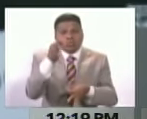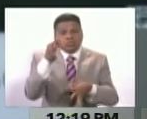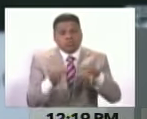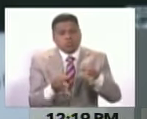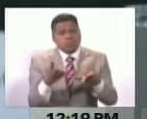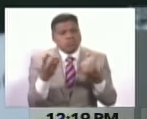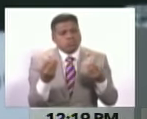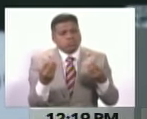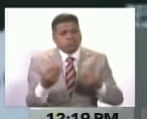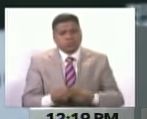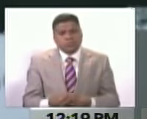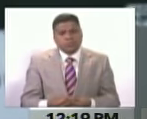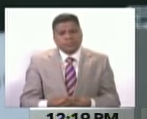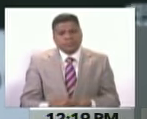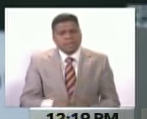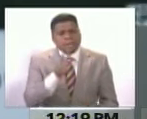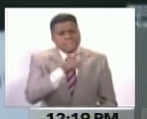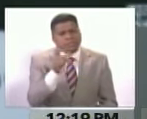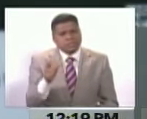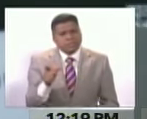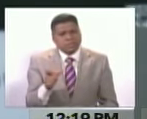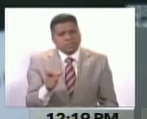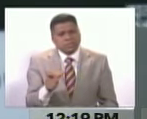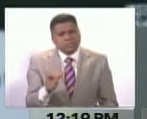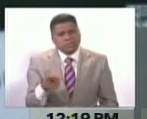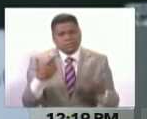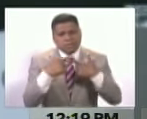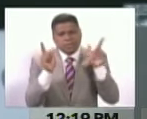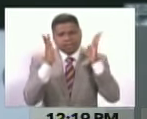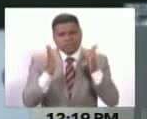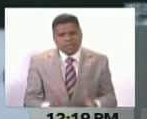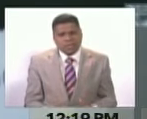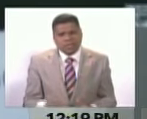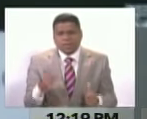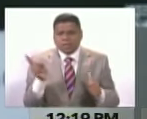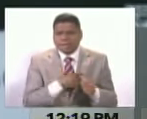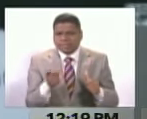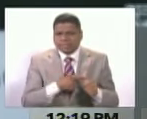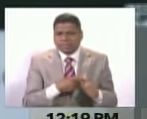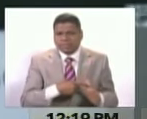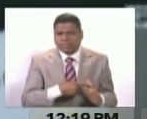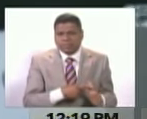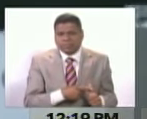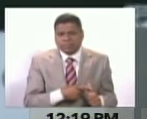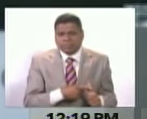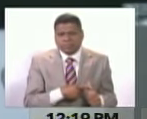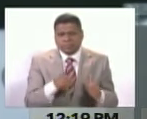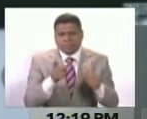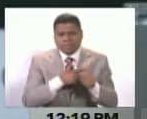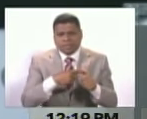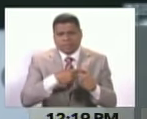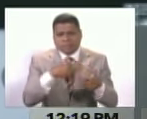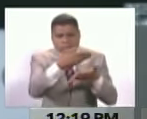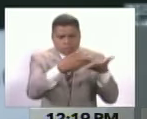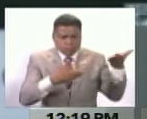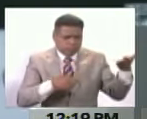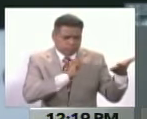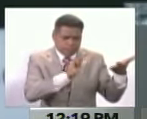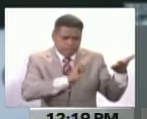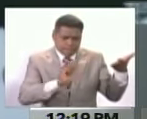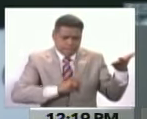Estos próceres de los principios de Bandung, que algunos de mis colegas que me han antecedido en el uso de la palabra también